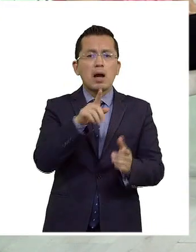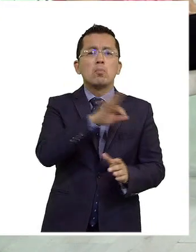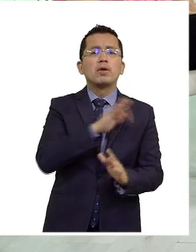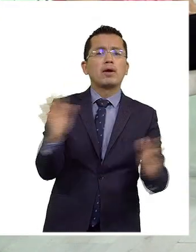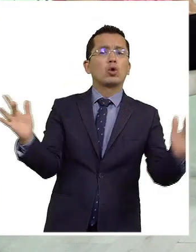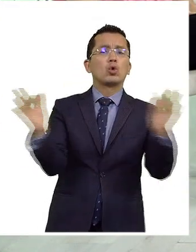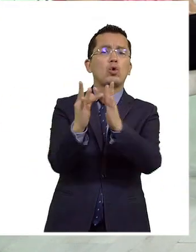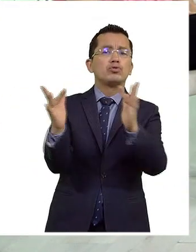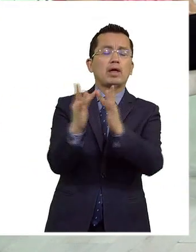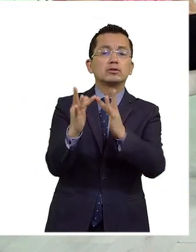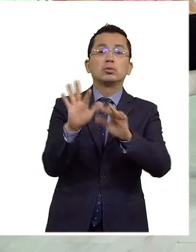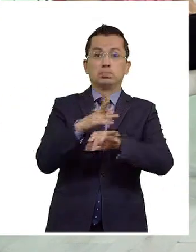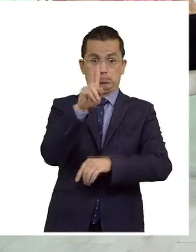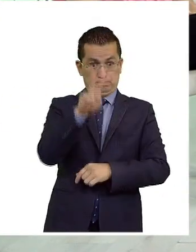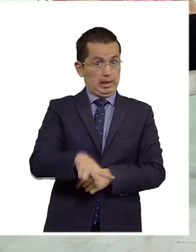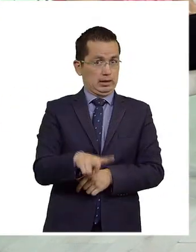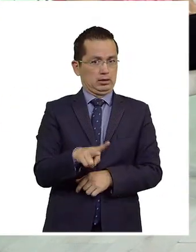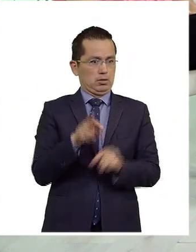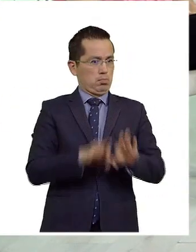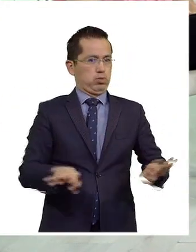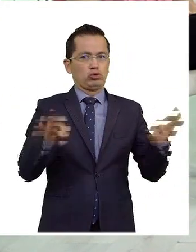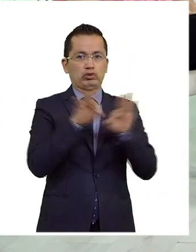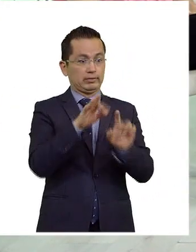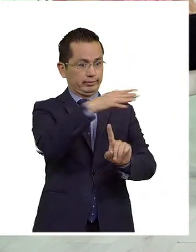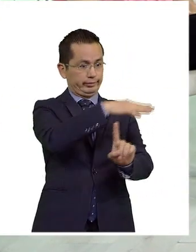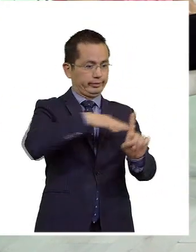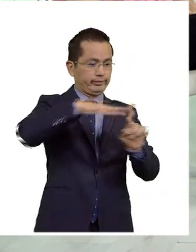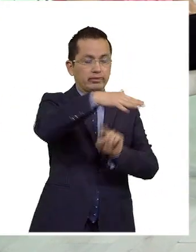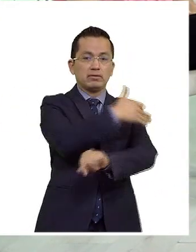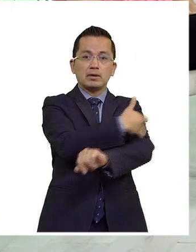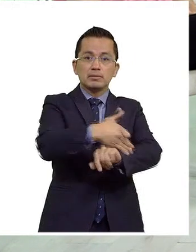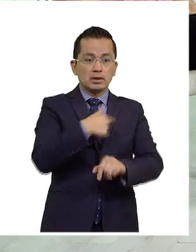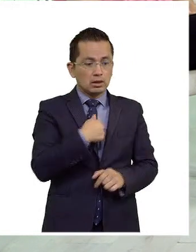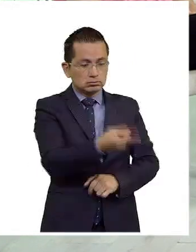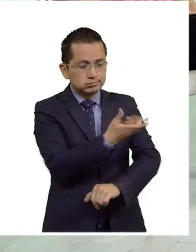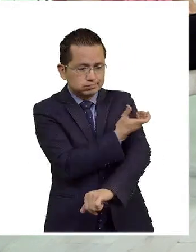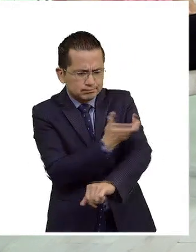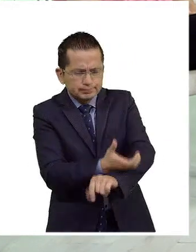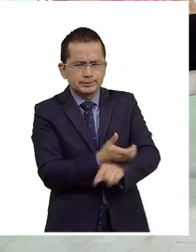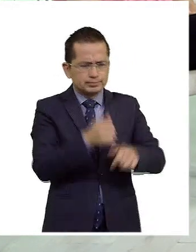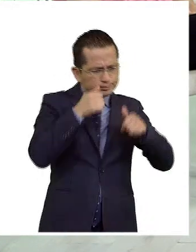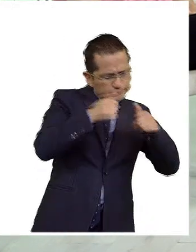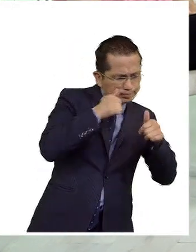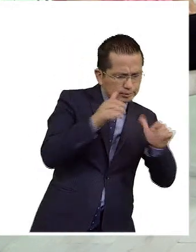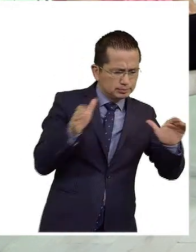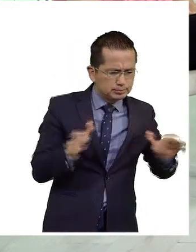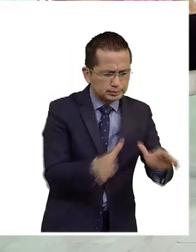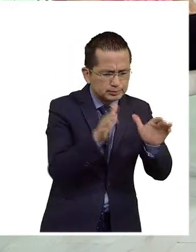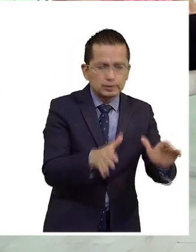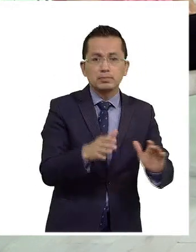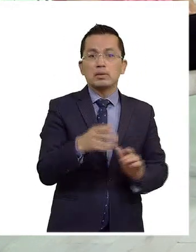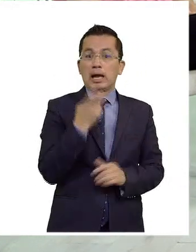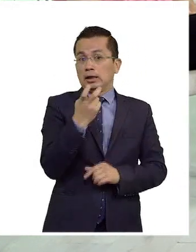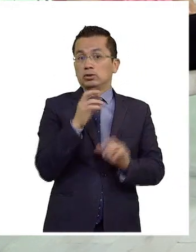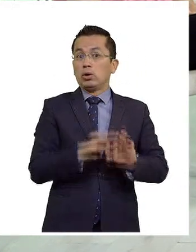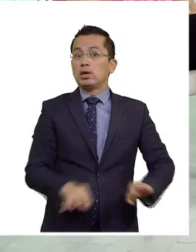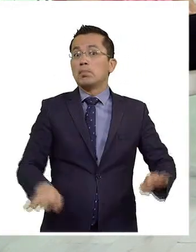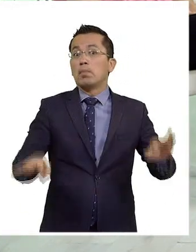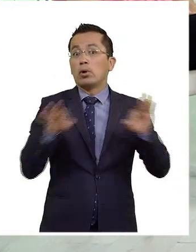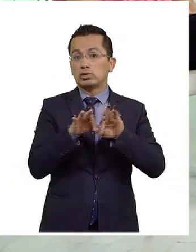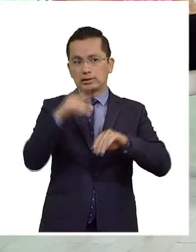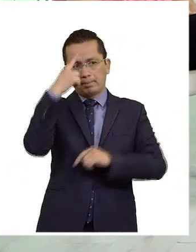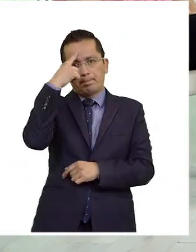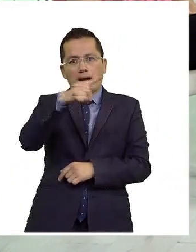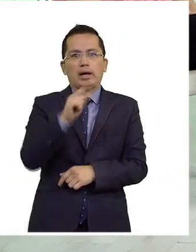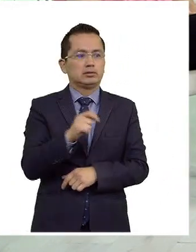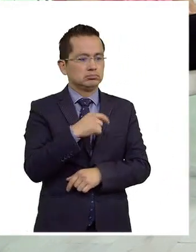mí me parece que es fundamental hablar sobre el acompañamiento de las familias como un paso importantísimo en el